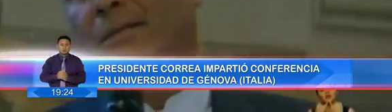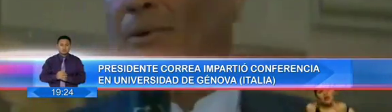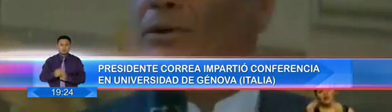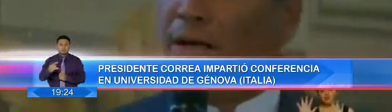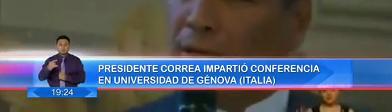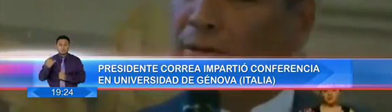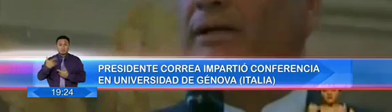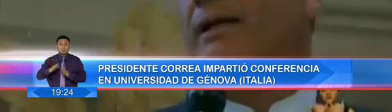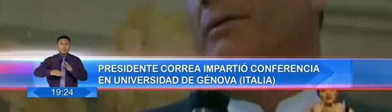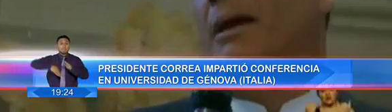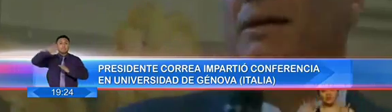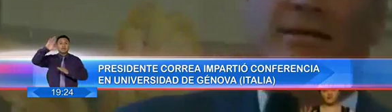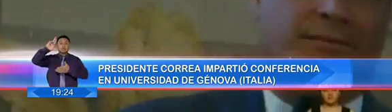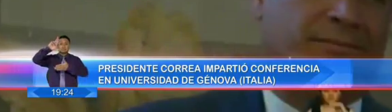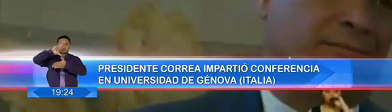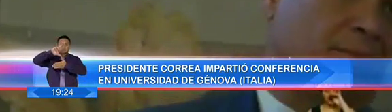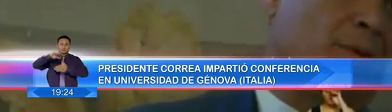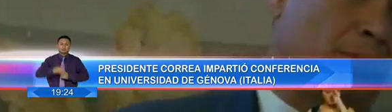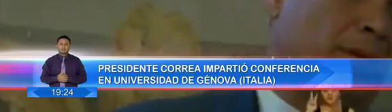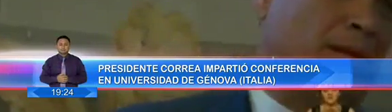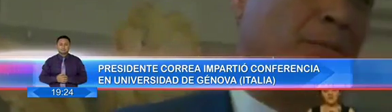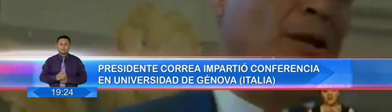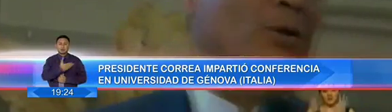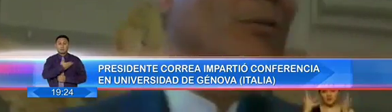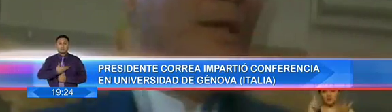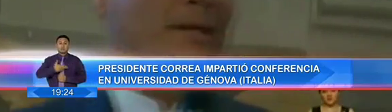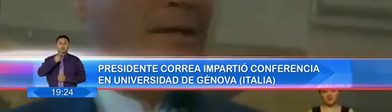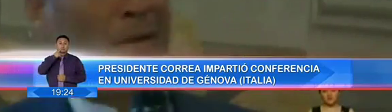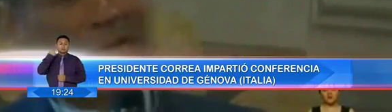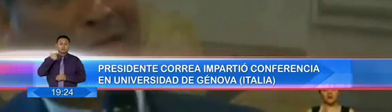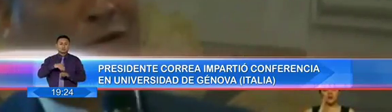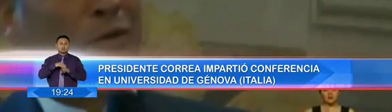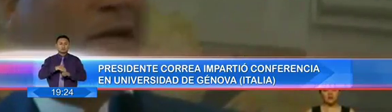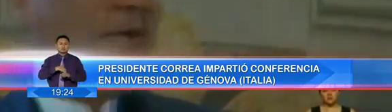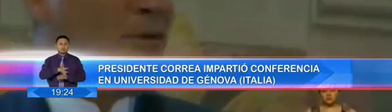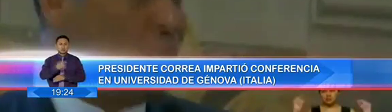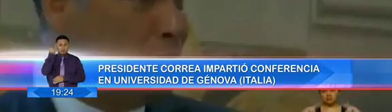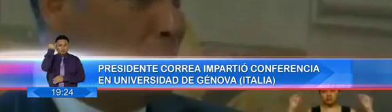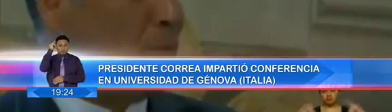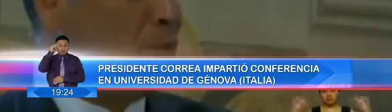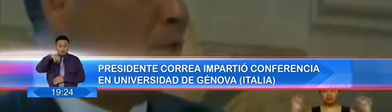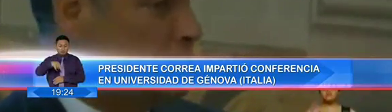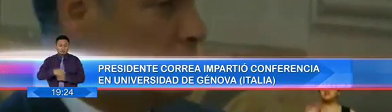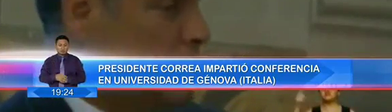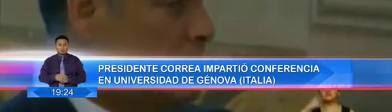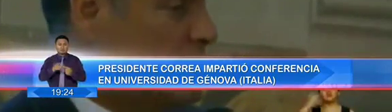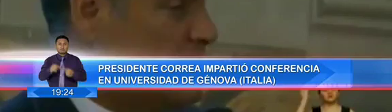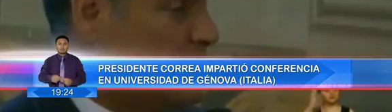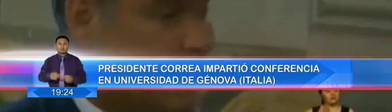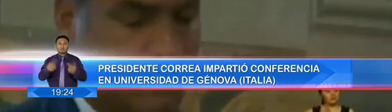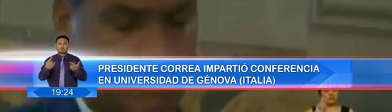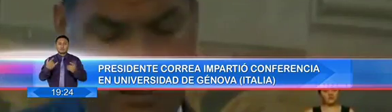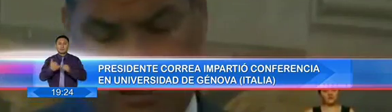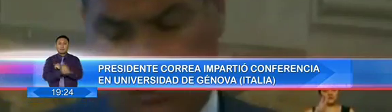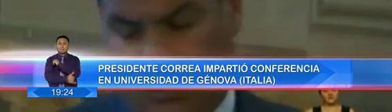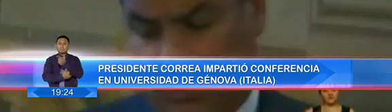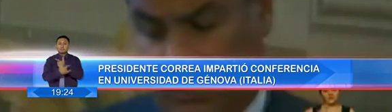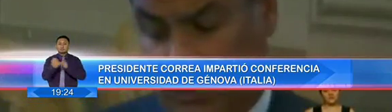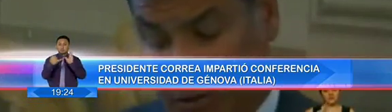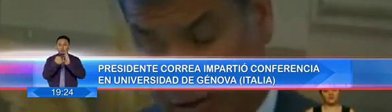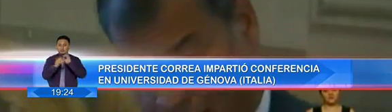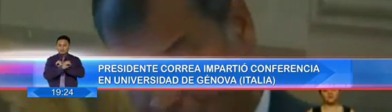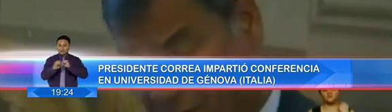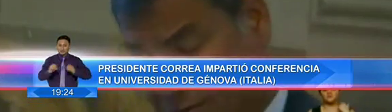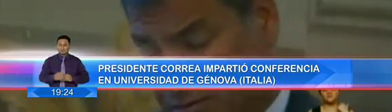más altas de América Latina. El presidente Correa recalcó la iniciativa que ha emprendido en contra de la existencia de los paraísos